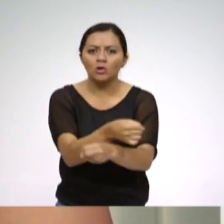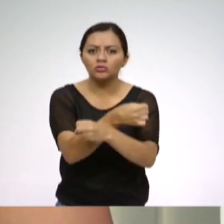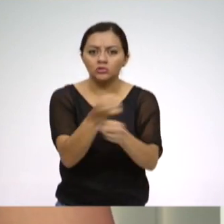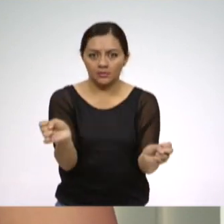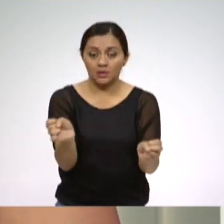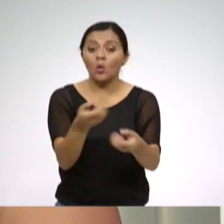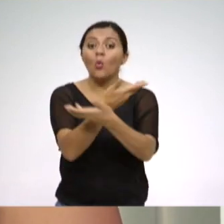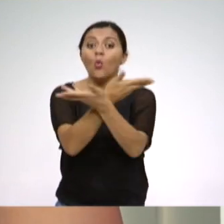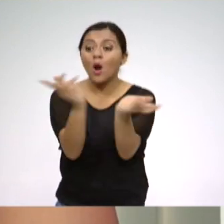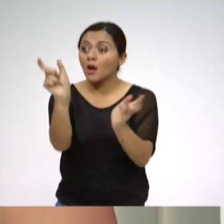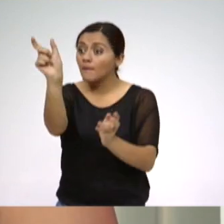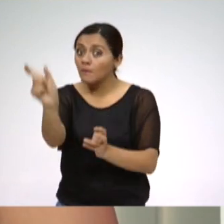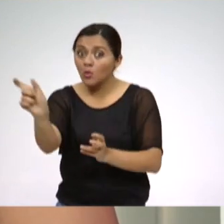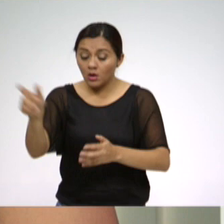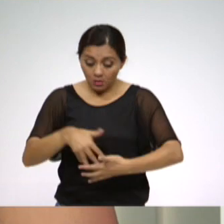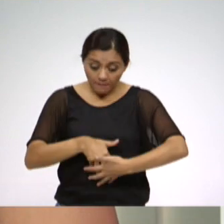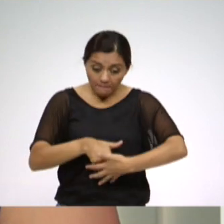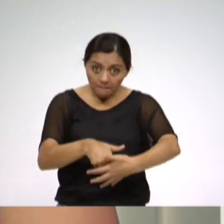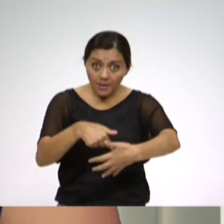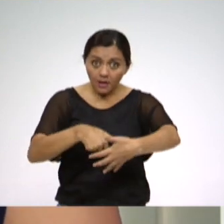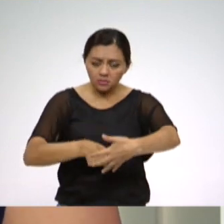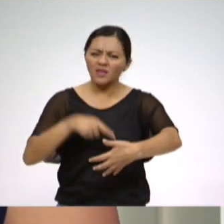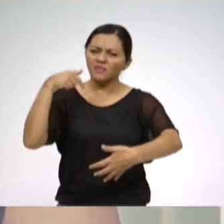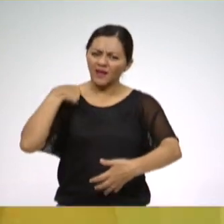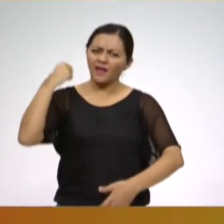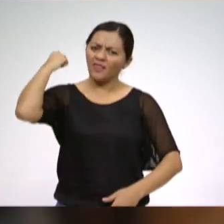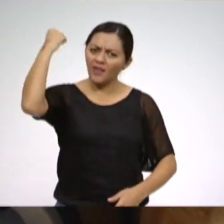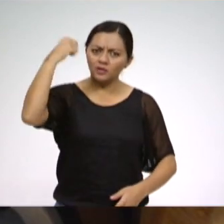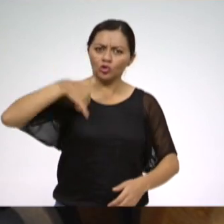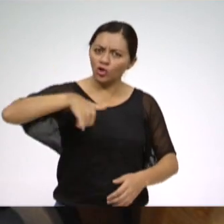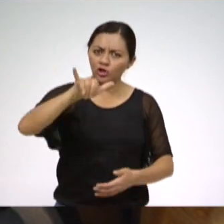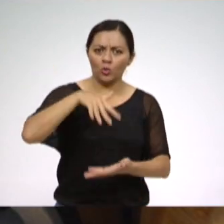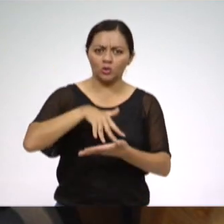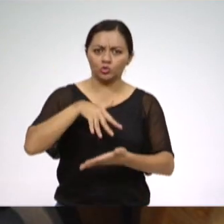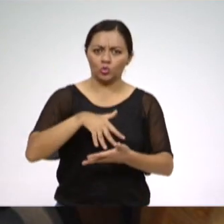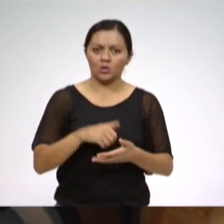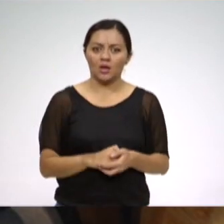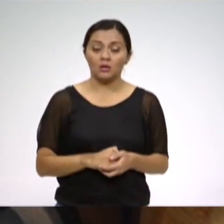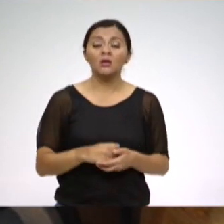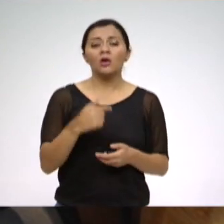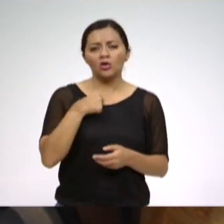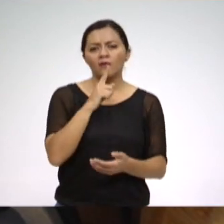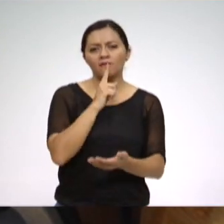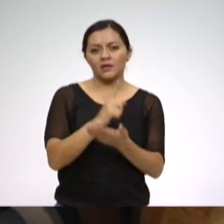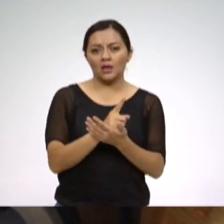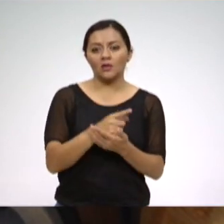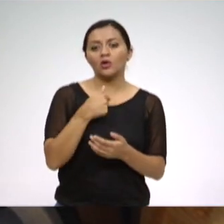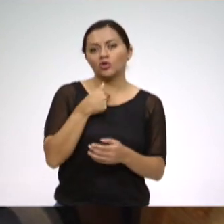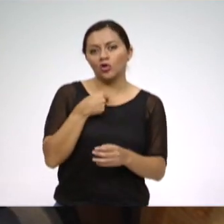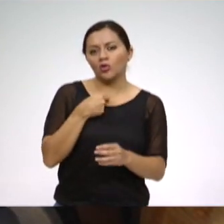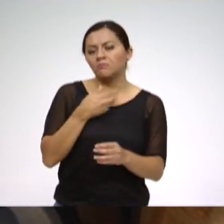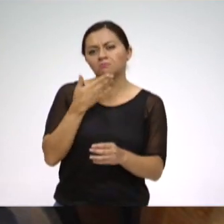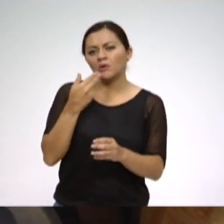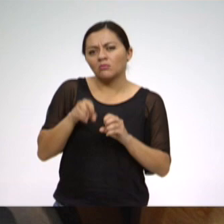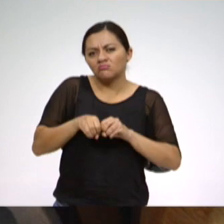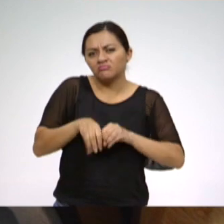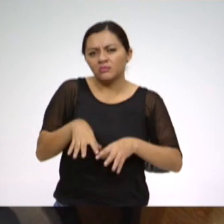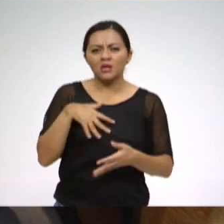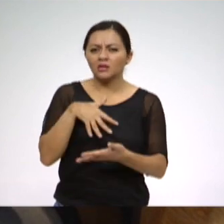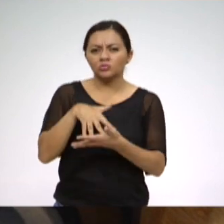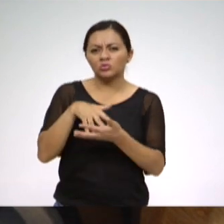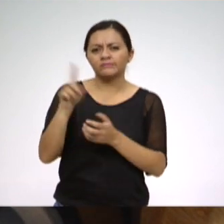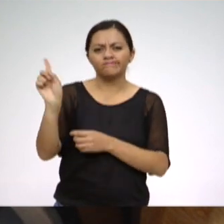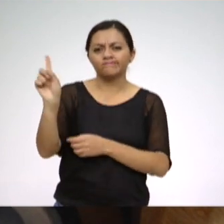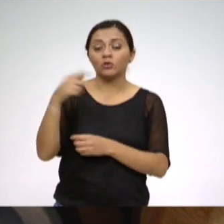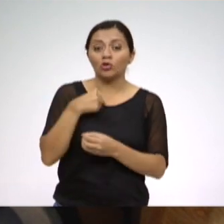chica embarazada tiene todo el derecho y tiene que seguir estudiando. Yo me retiré sin comentarle a nadie. Solo a la única persona